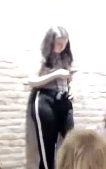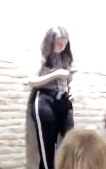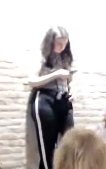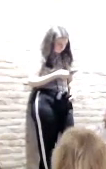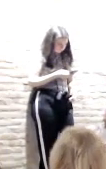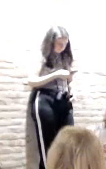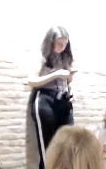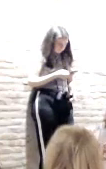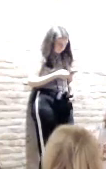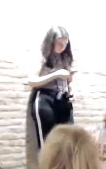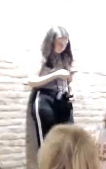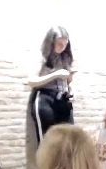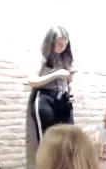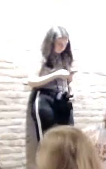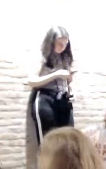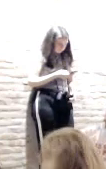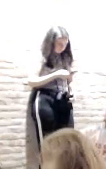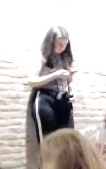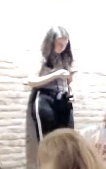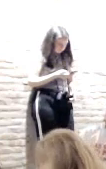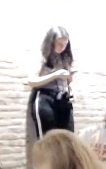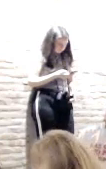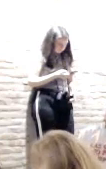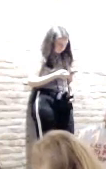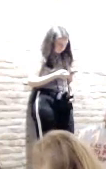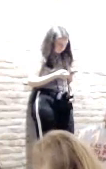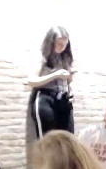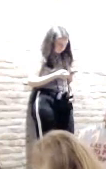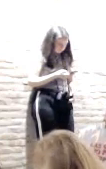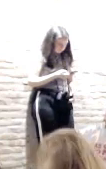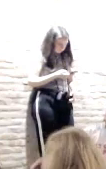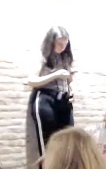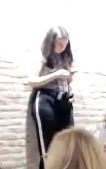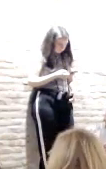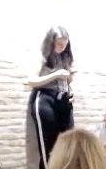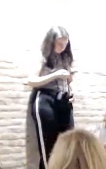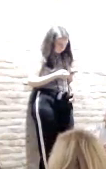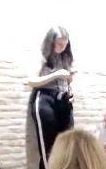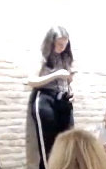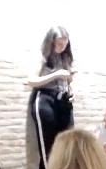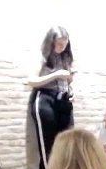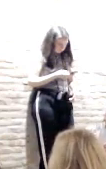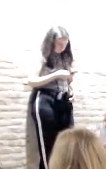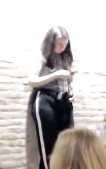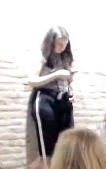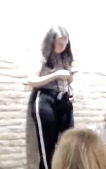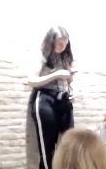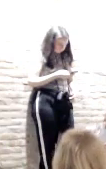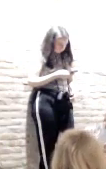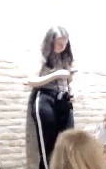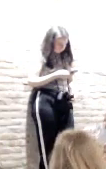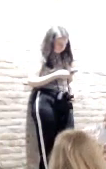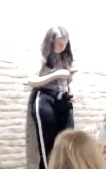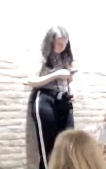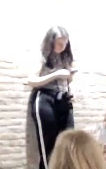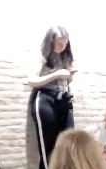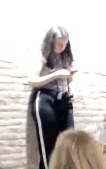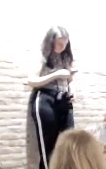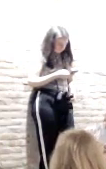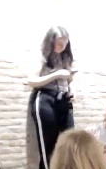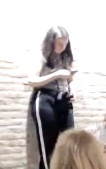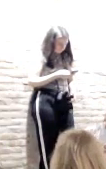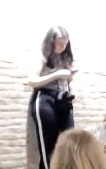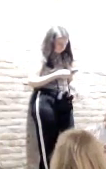eh porque eso nos también venimos a aprender no es cierto nos enseñó la pandemia tuvimos en la etapa de